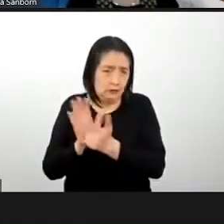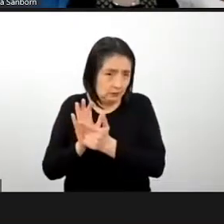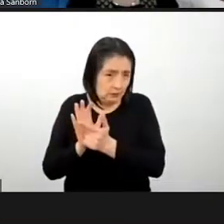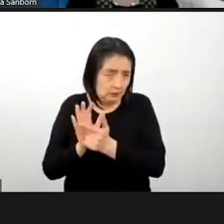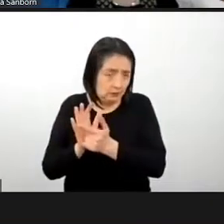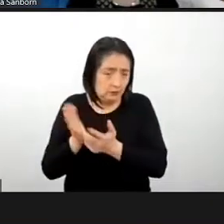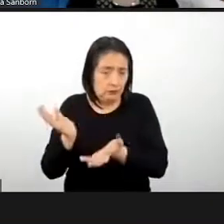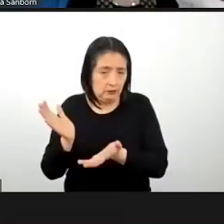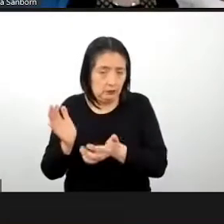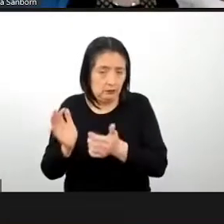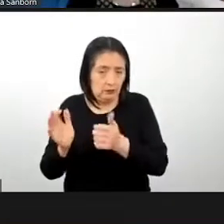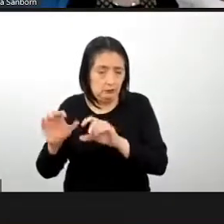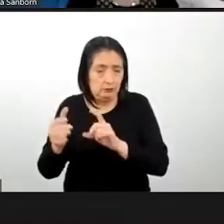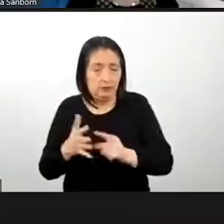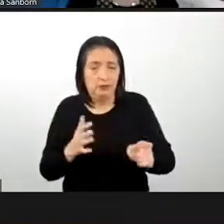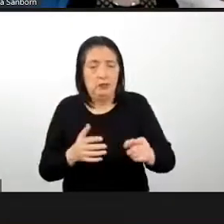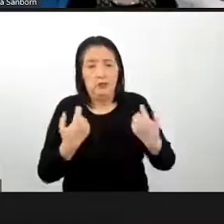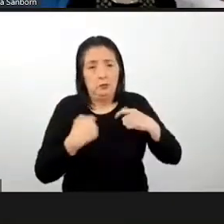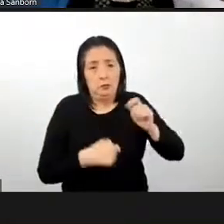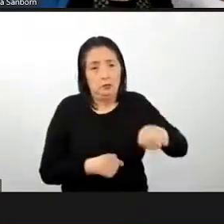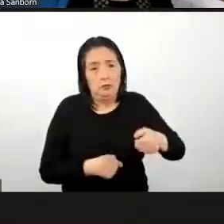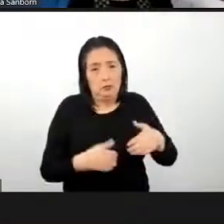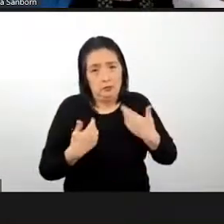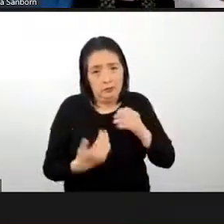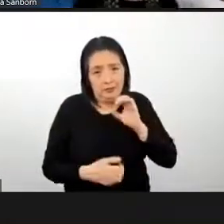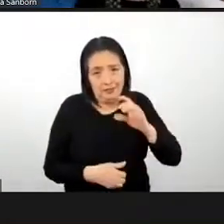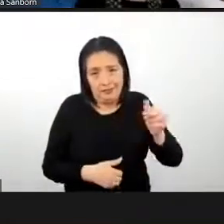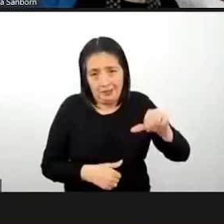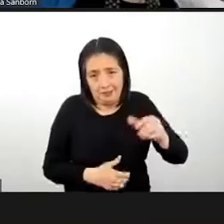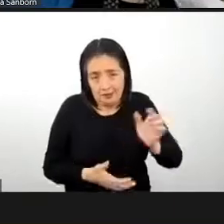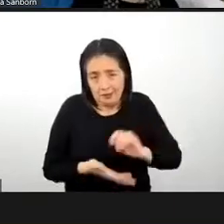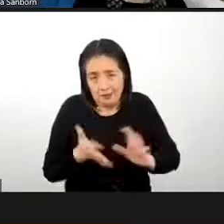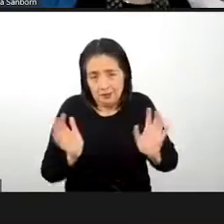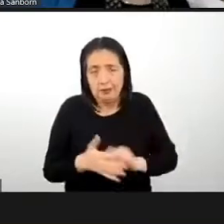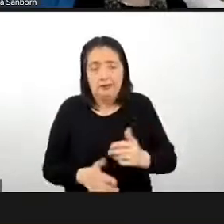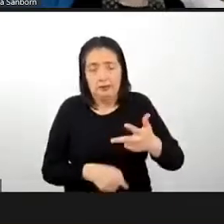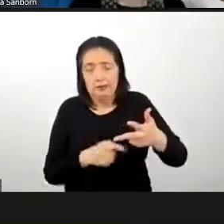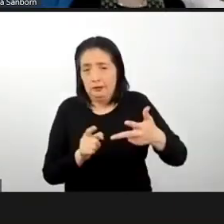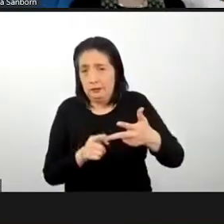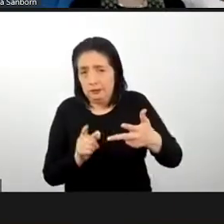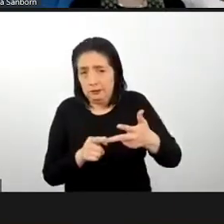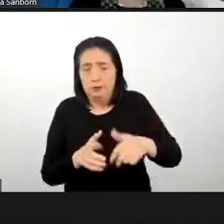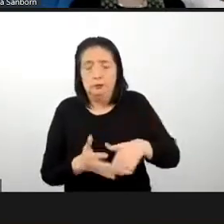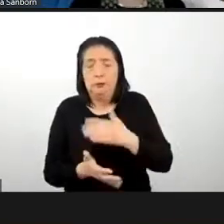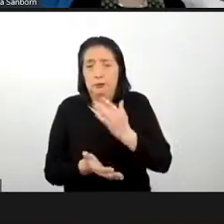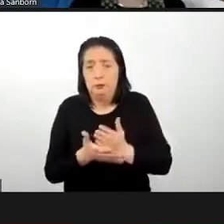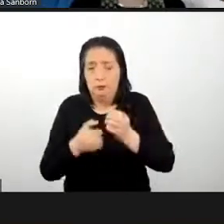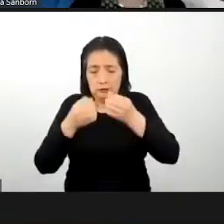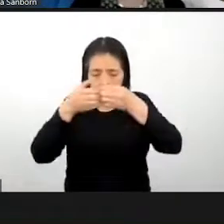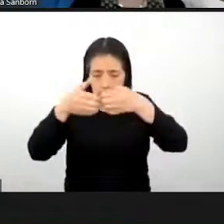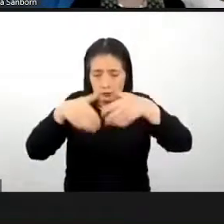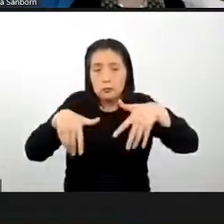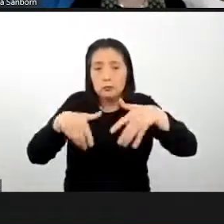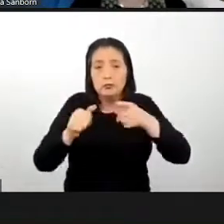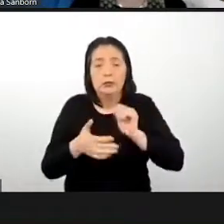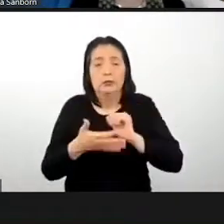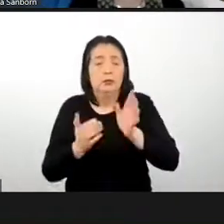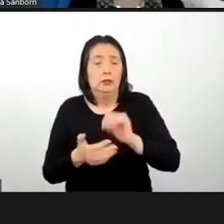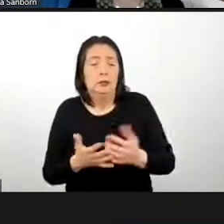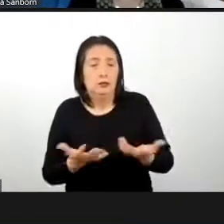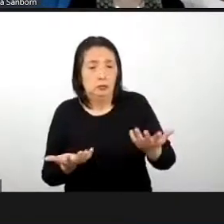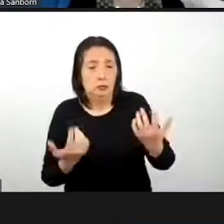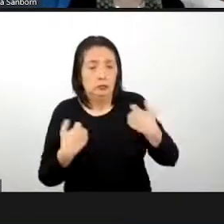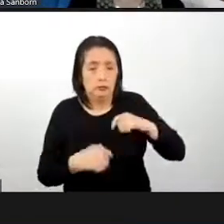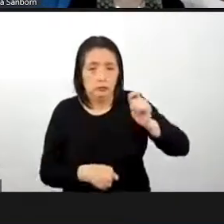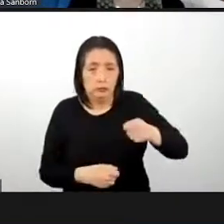juez no lo puede decir, ¿eh? Y por último, los problemas estructurales, ¿no? Es decir, los jueces, salvo